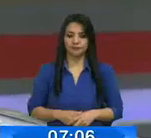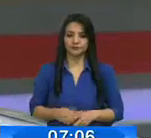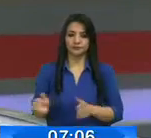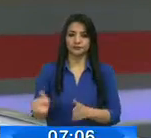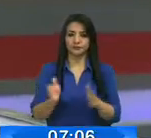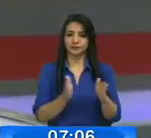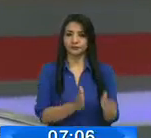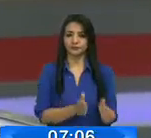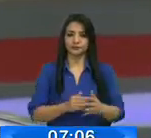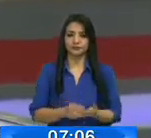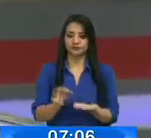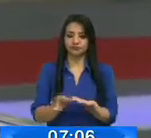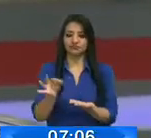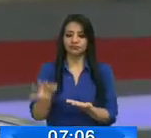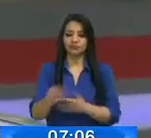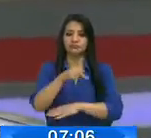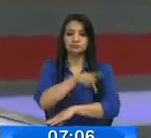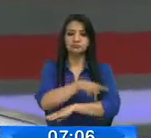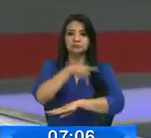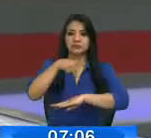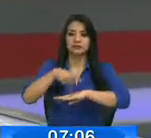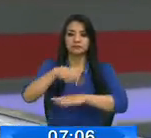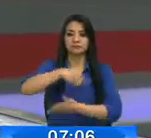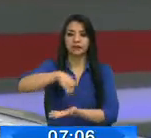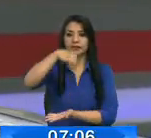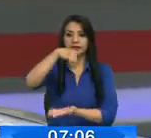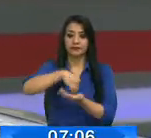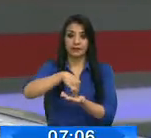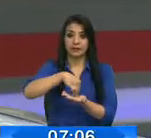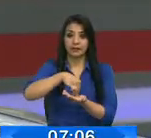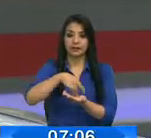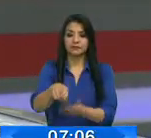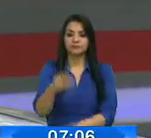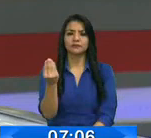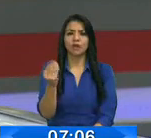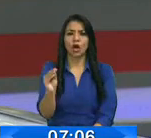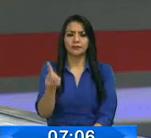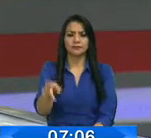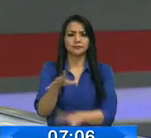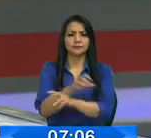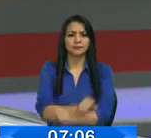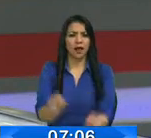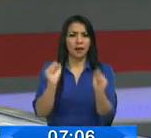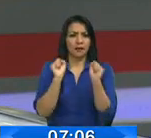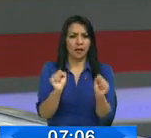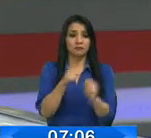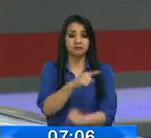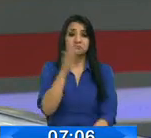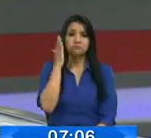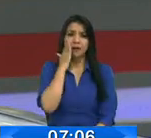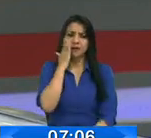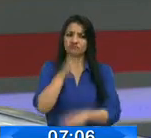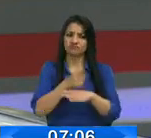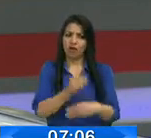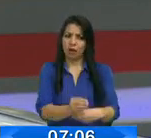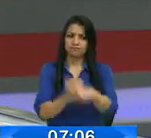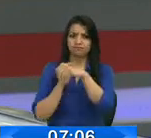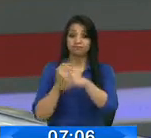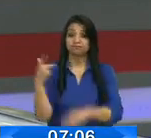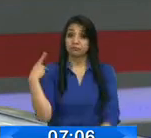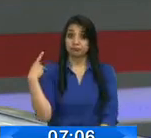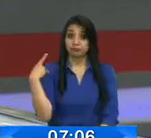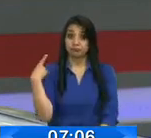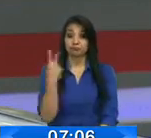Vamos a contarles que en el cantón Pichincha de la provincia de Manabí fue rescatada una menor de edad quien supuestamente su madre le obligaba a prostituirse.